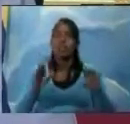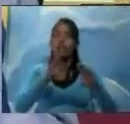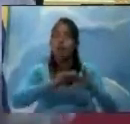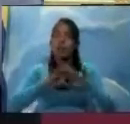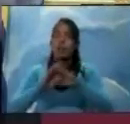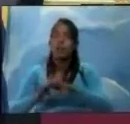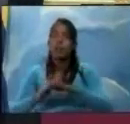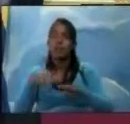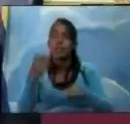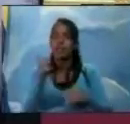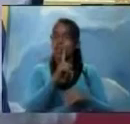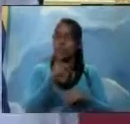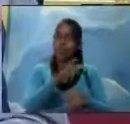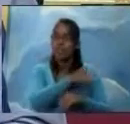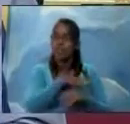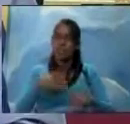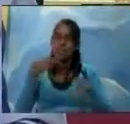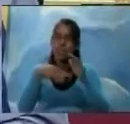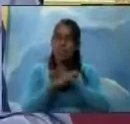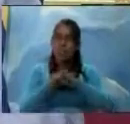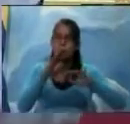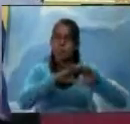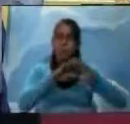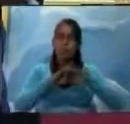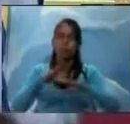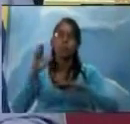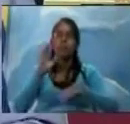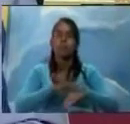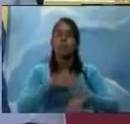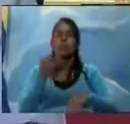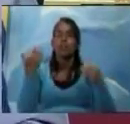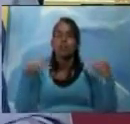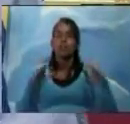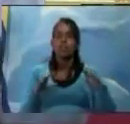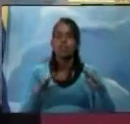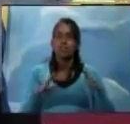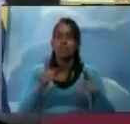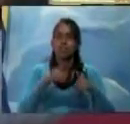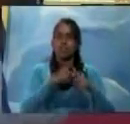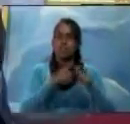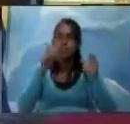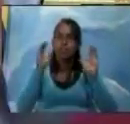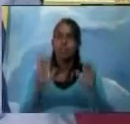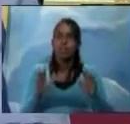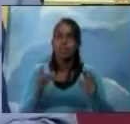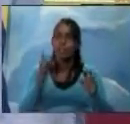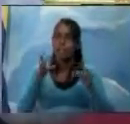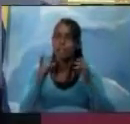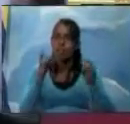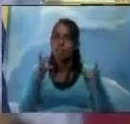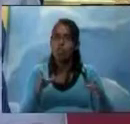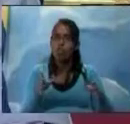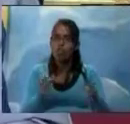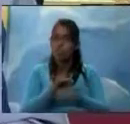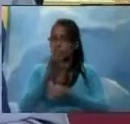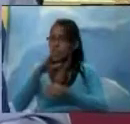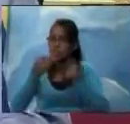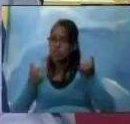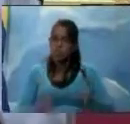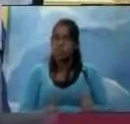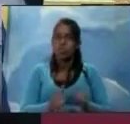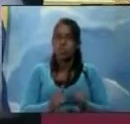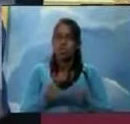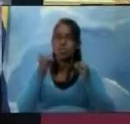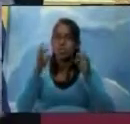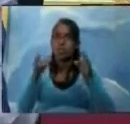ministerio y que no han querido salir al ministerio porque quizás de repente le da de repente dolor dejar a sus hijos.